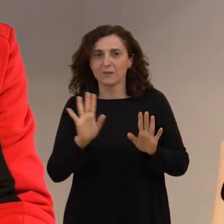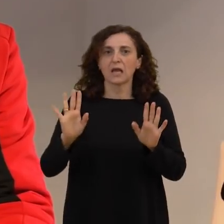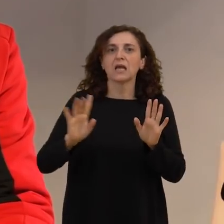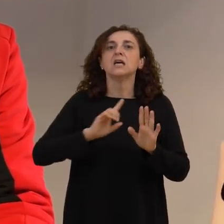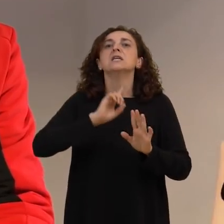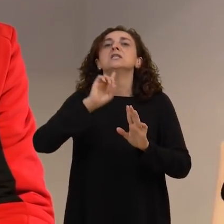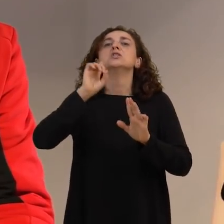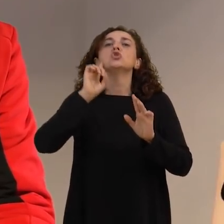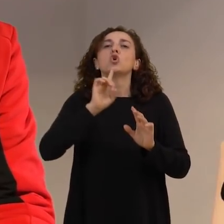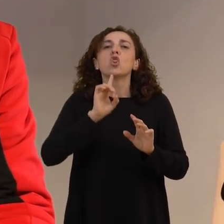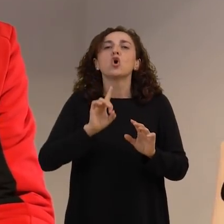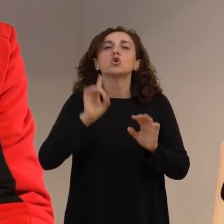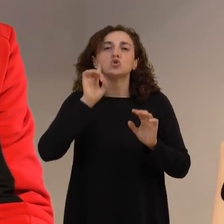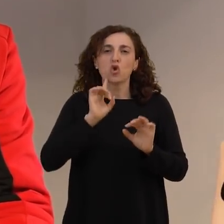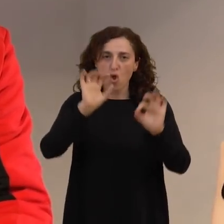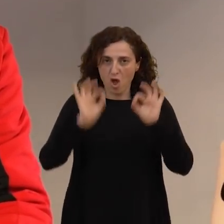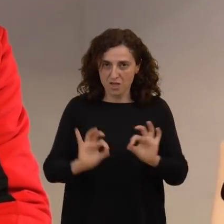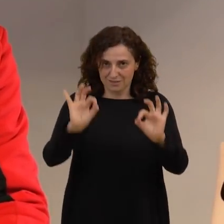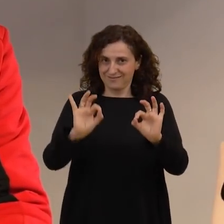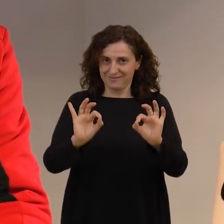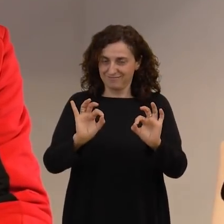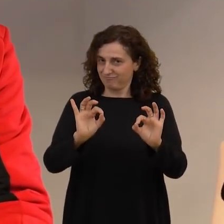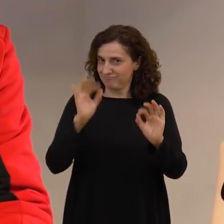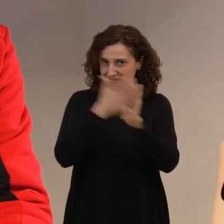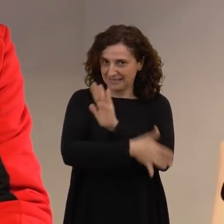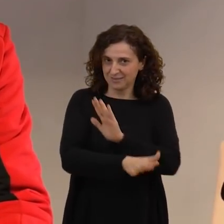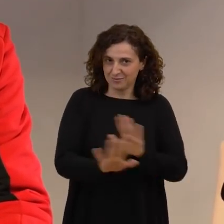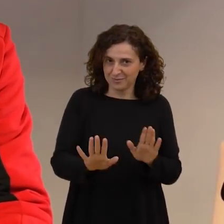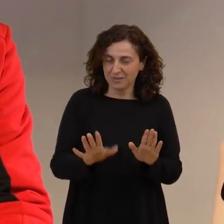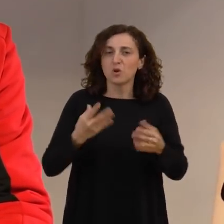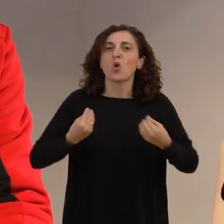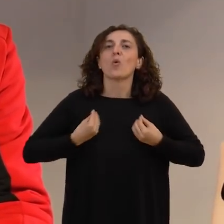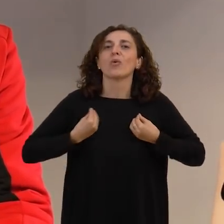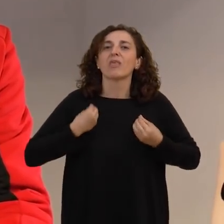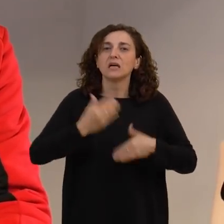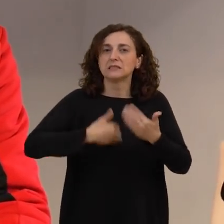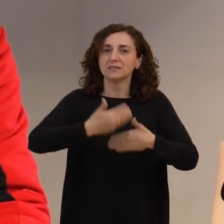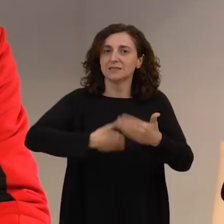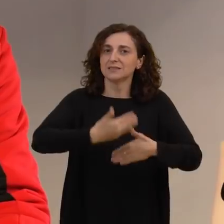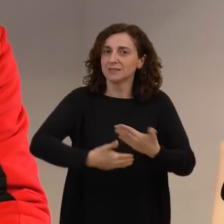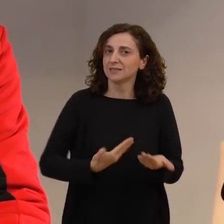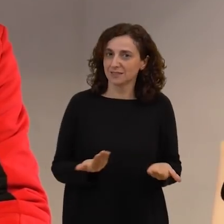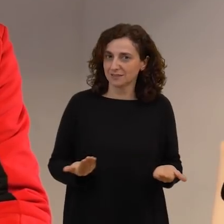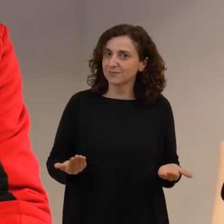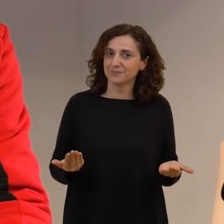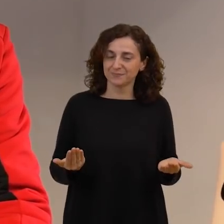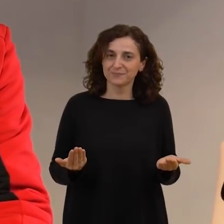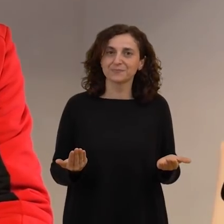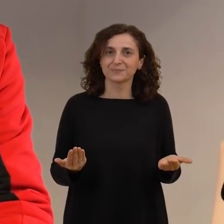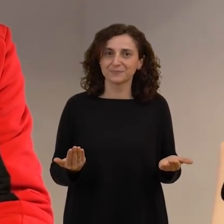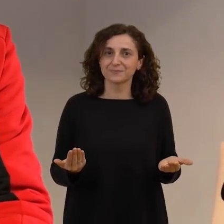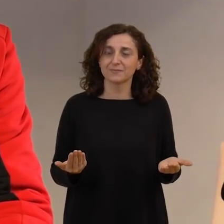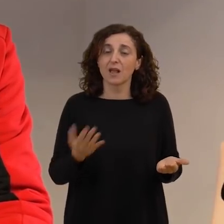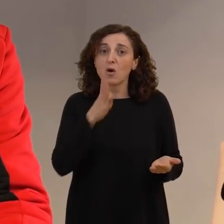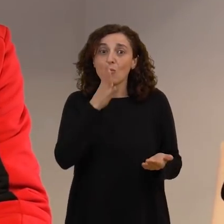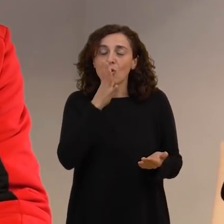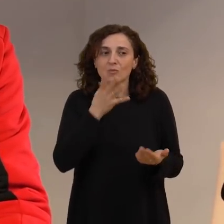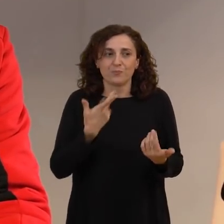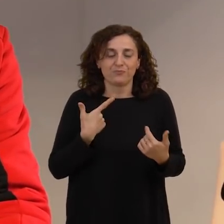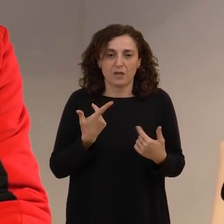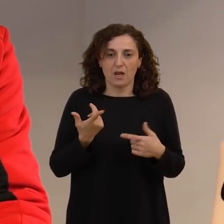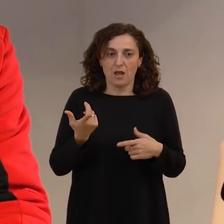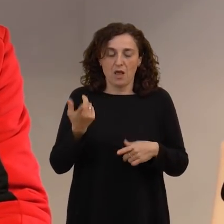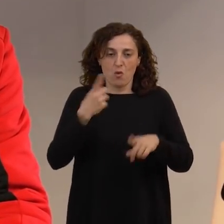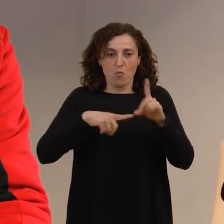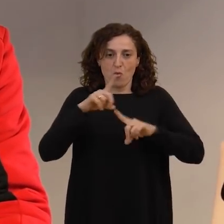no a nivel... Un sordo es un sordo, o sea, pero que la vida sigue, o sea, porque el gran